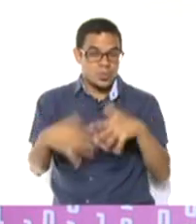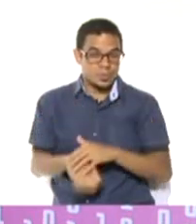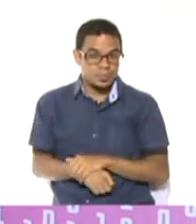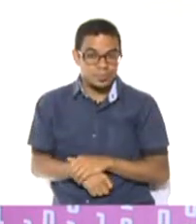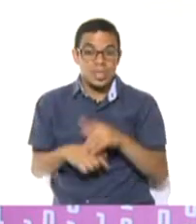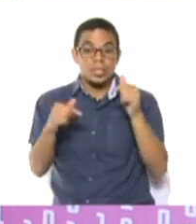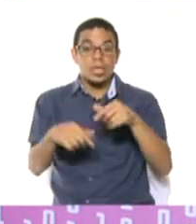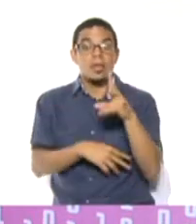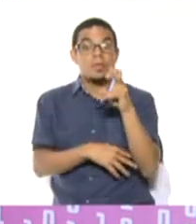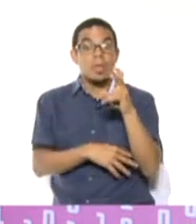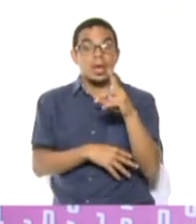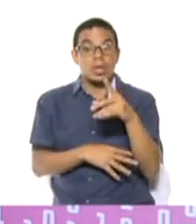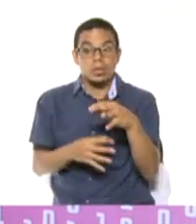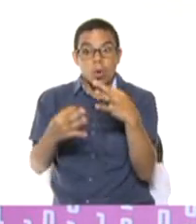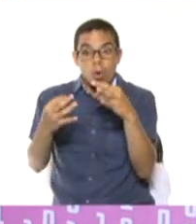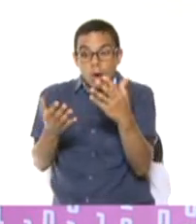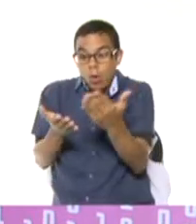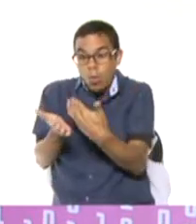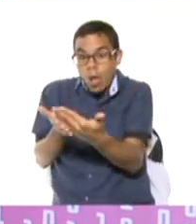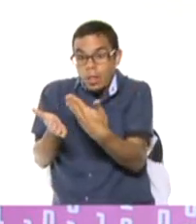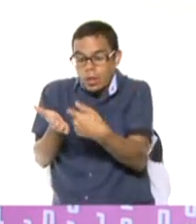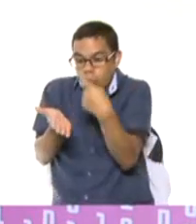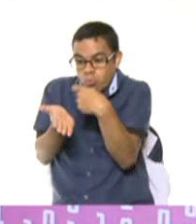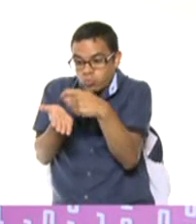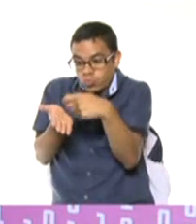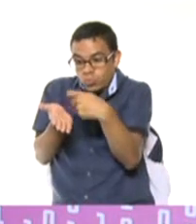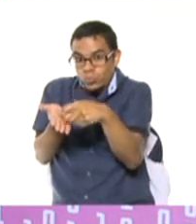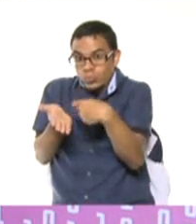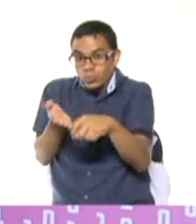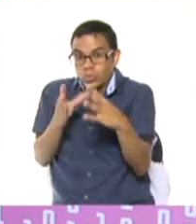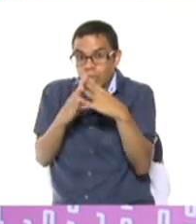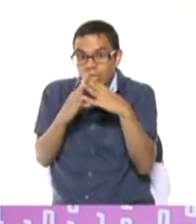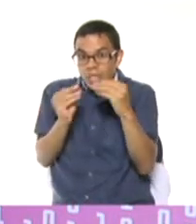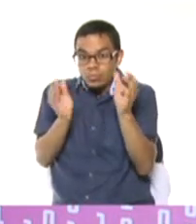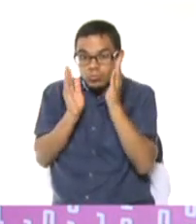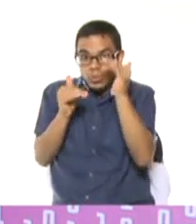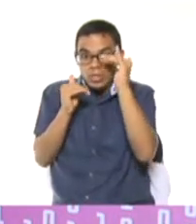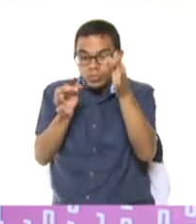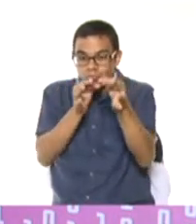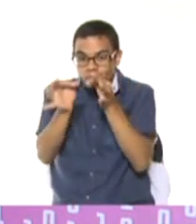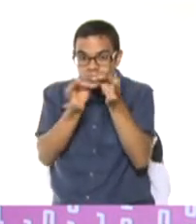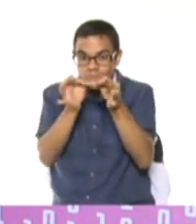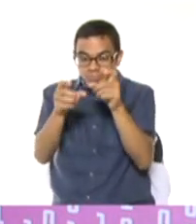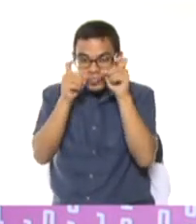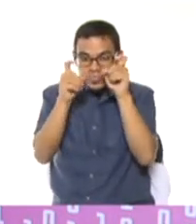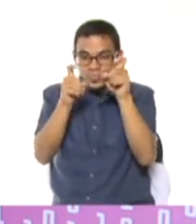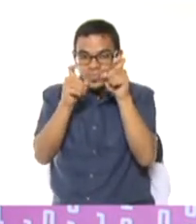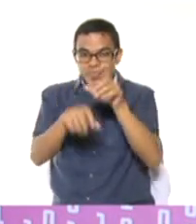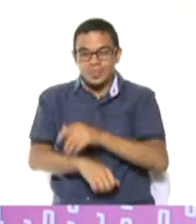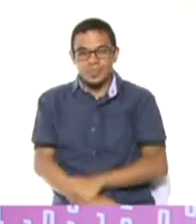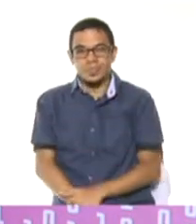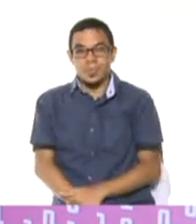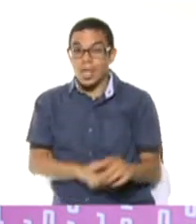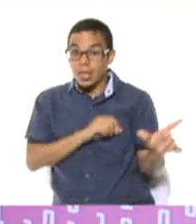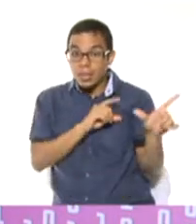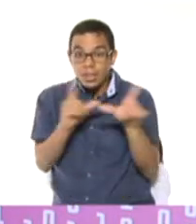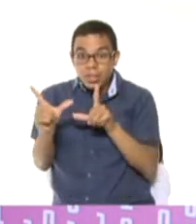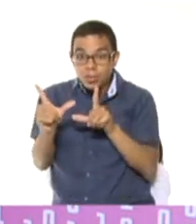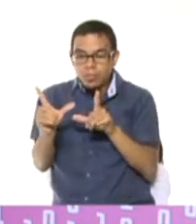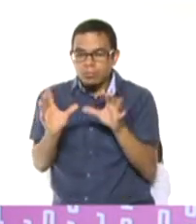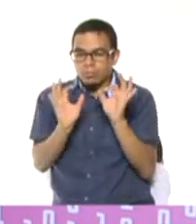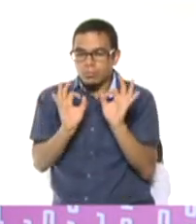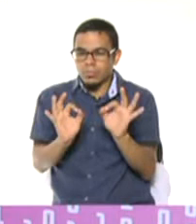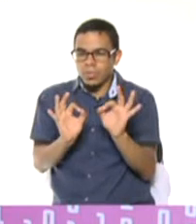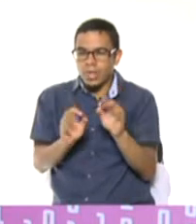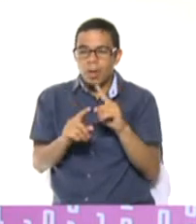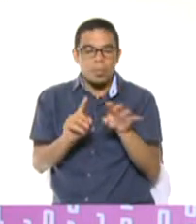este viernes a tomar papel y lápiz para que tomen notas de todo lo que se viene en este día de hoy. ¿Preparados? Pero